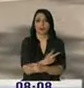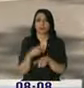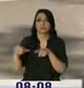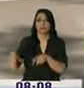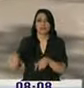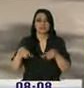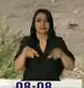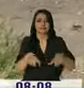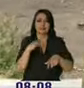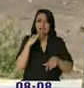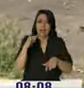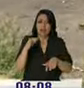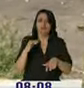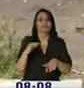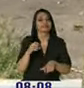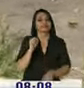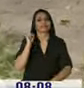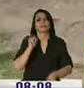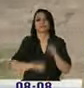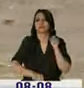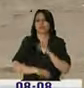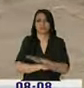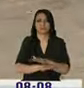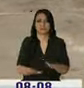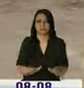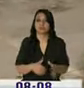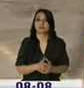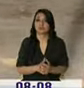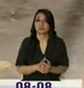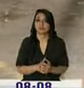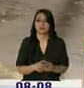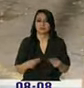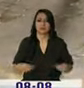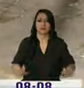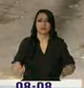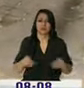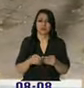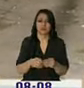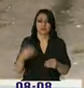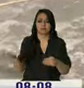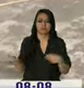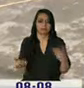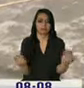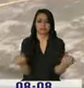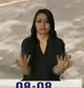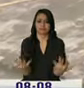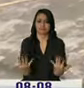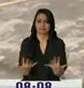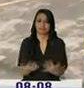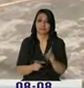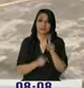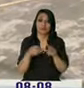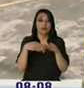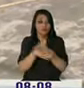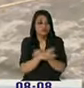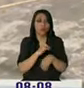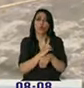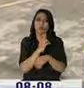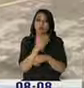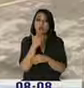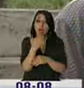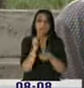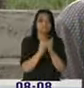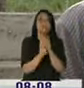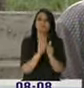este lugar se encuentran en mal estado, llenos de tierra, de hojas secas que impiden que la gente haga deporte.